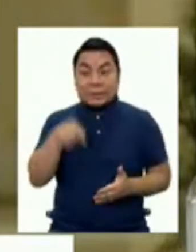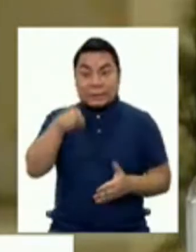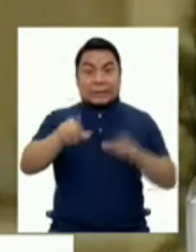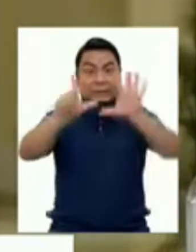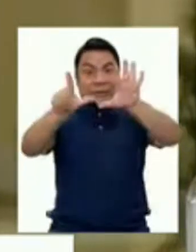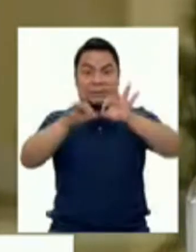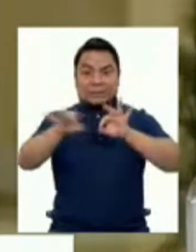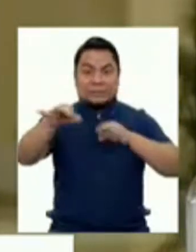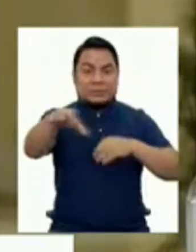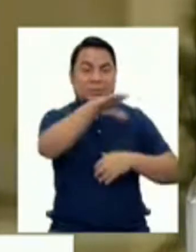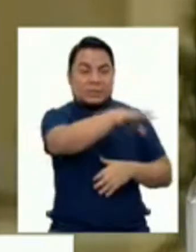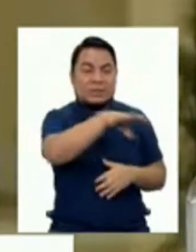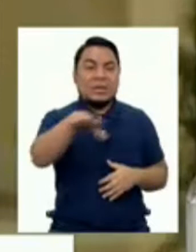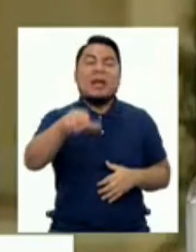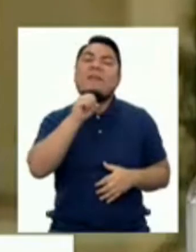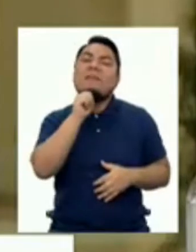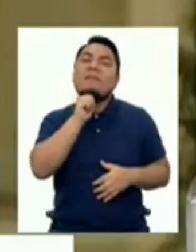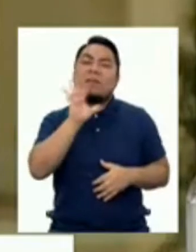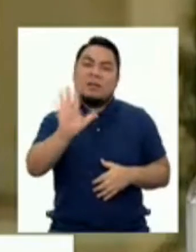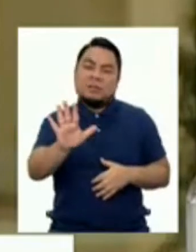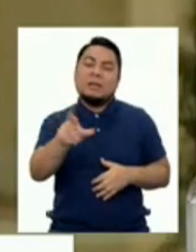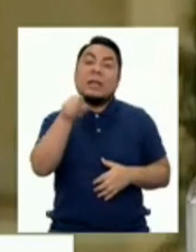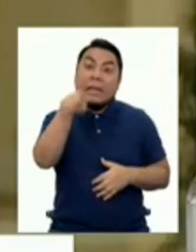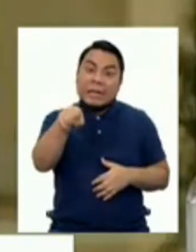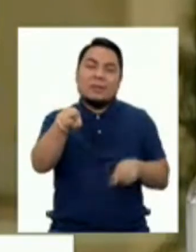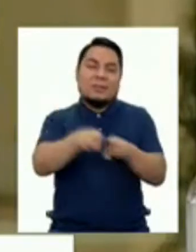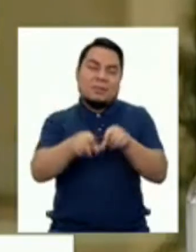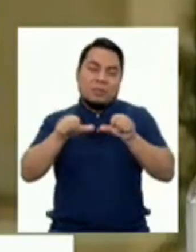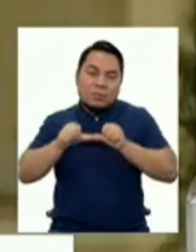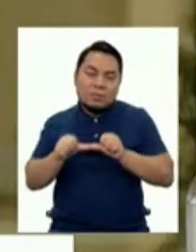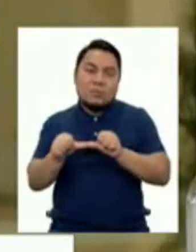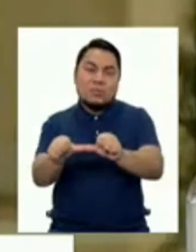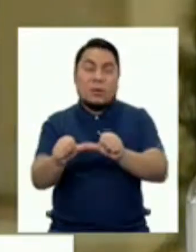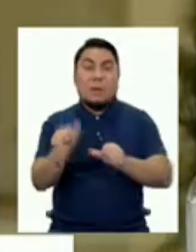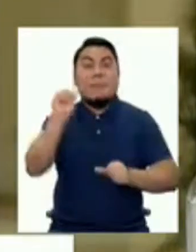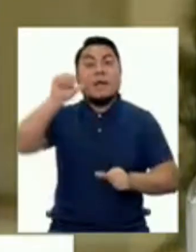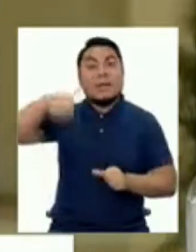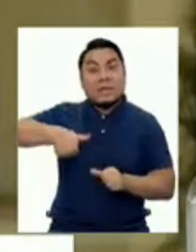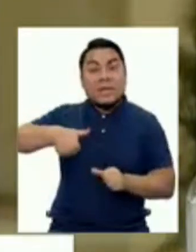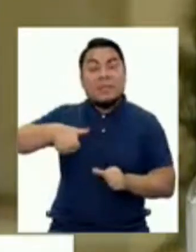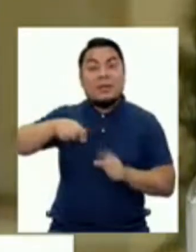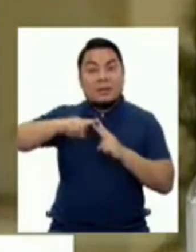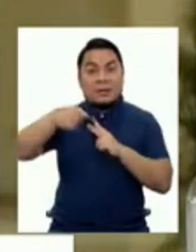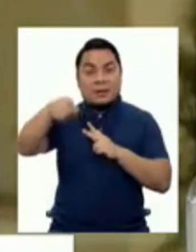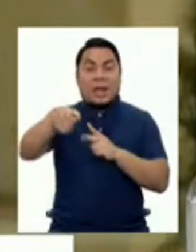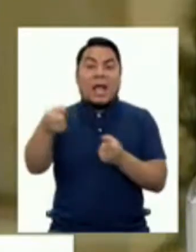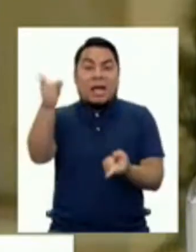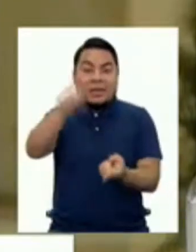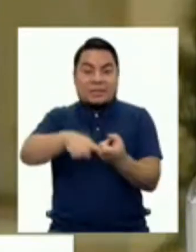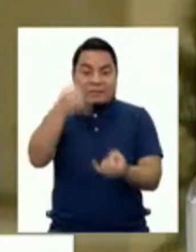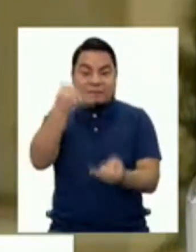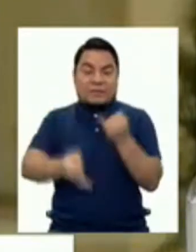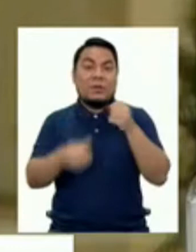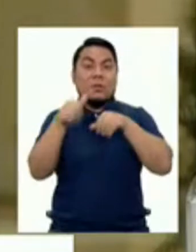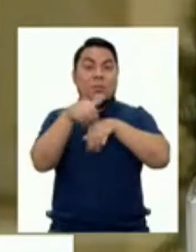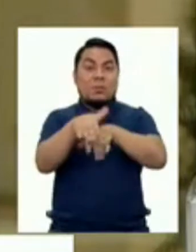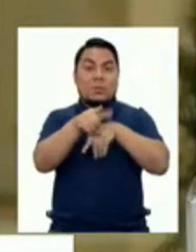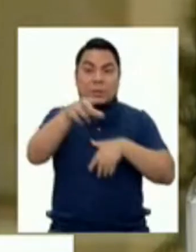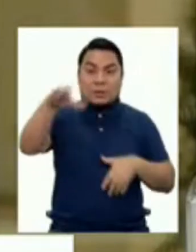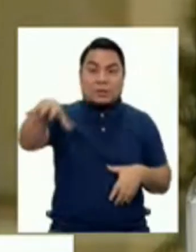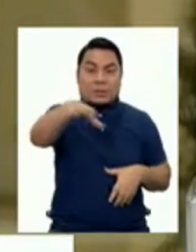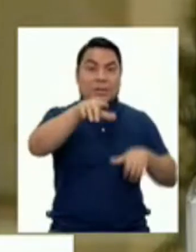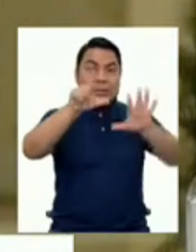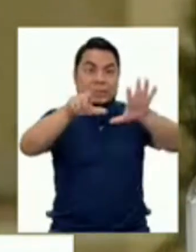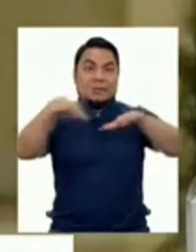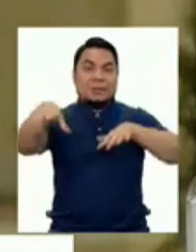aún siguen y continúan a partir del día de mañana y hasta fines de julio con